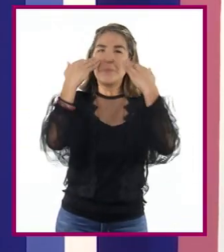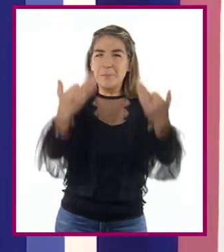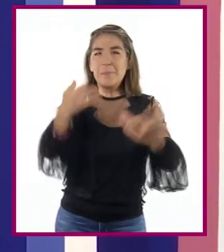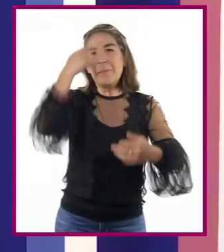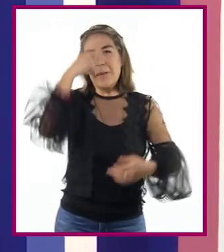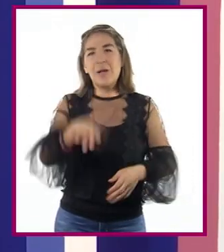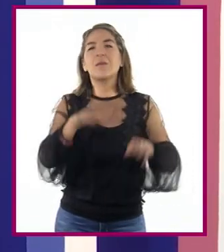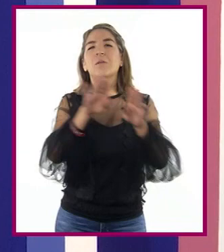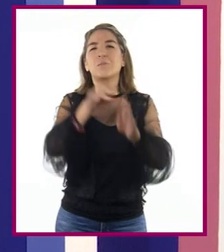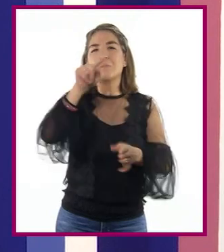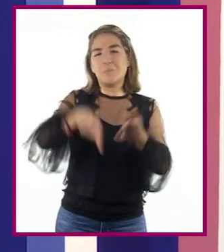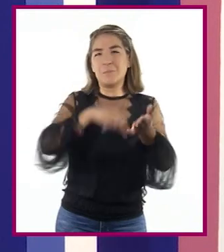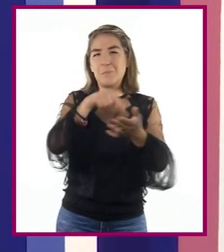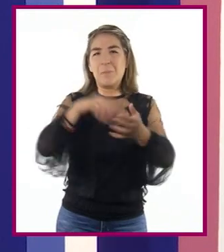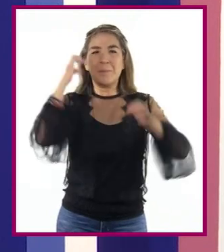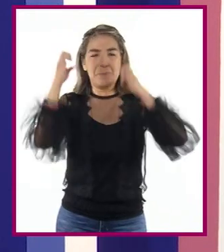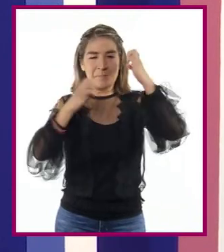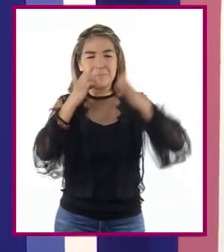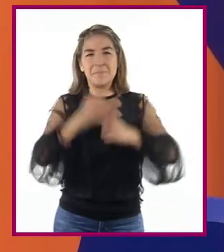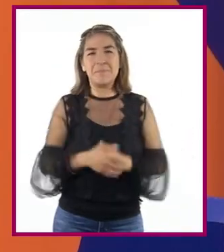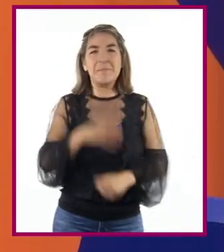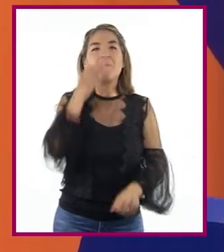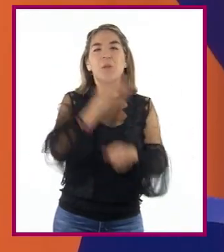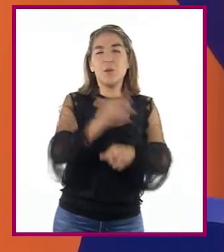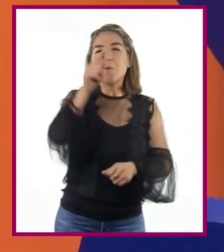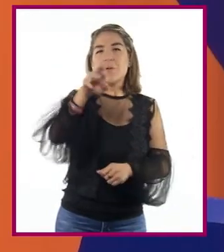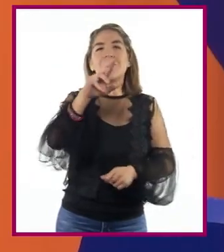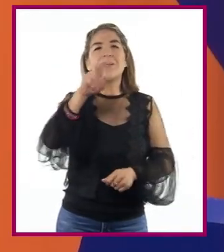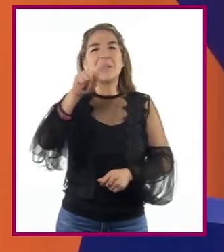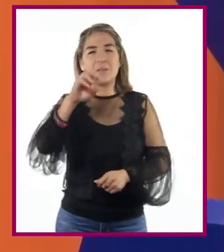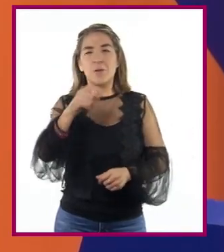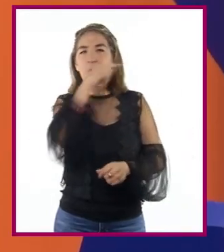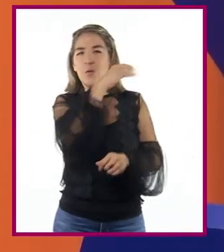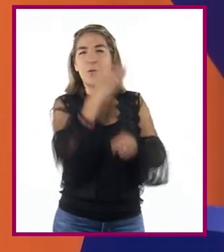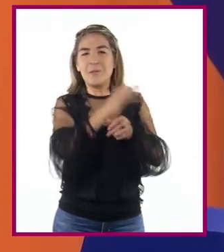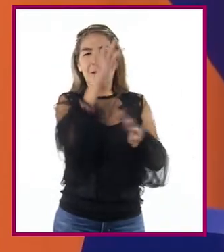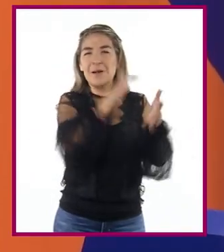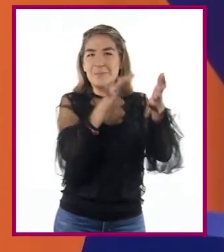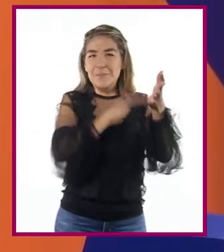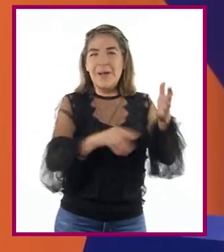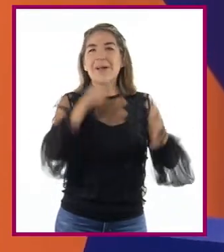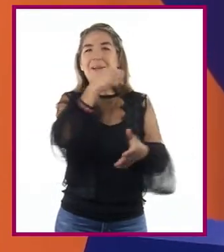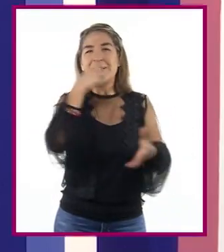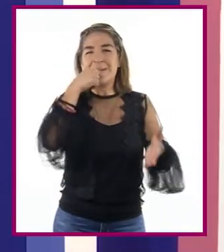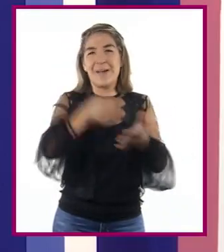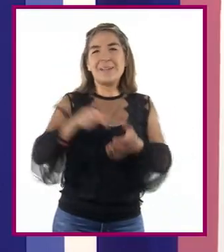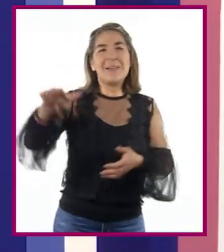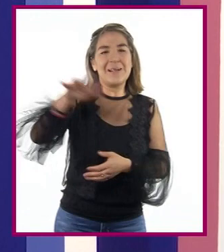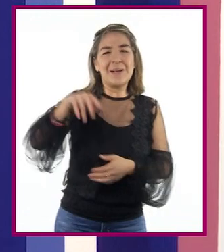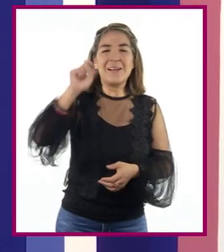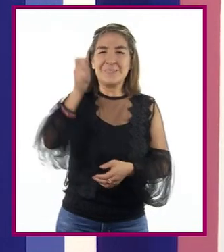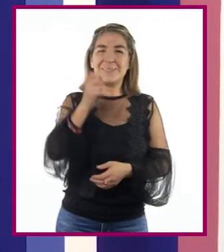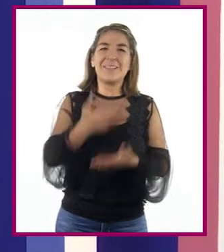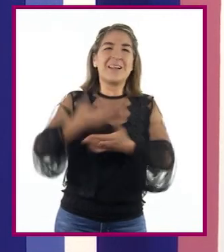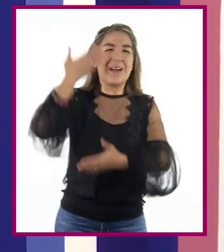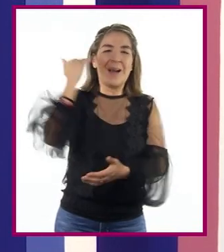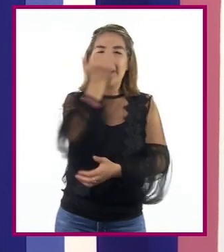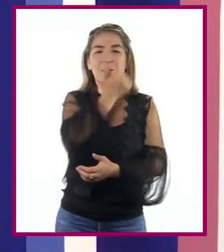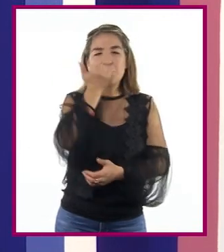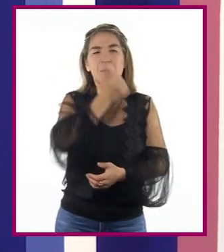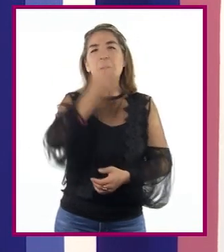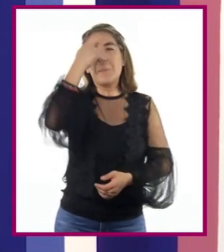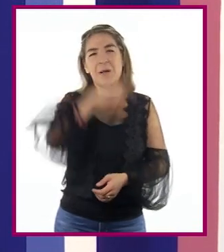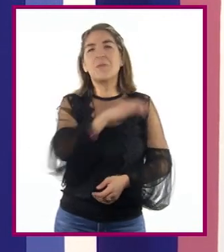para presentarla. Los reto a que leamos juntos la carta que escribieron los alumnos en aquella ocasión